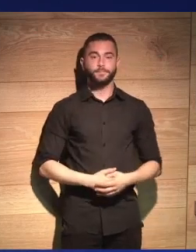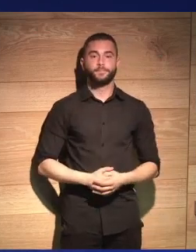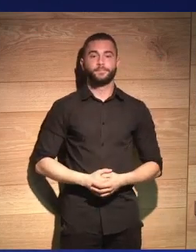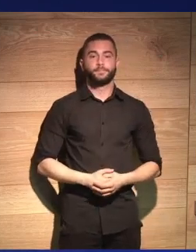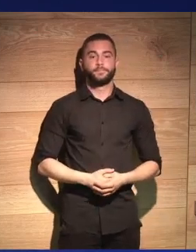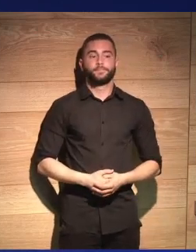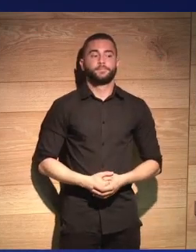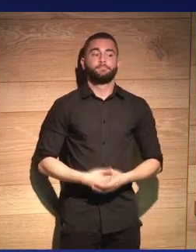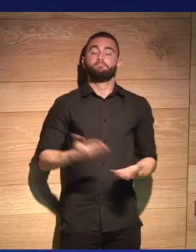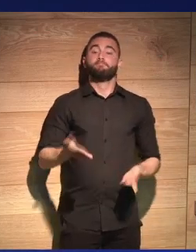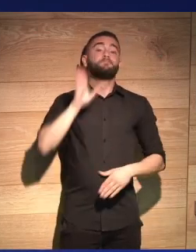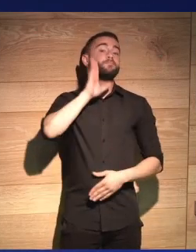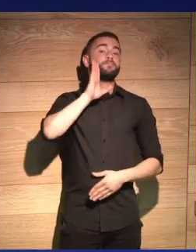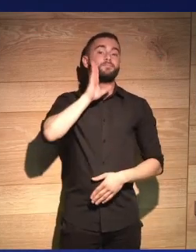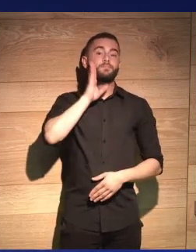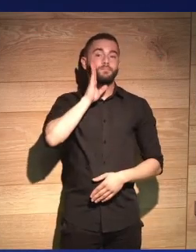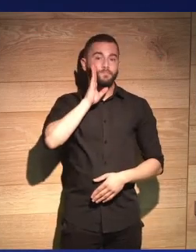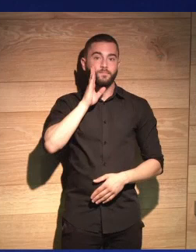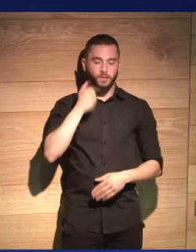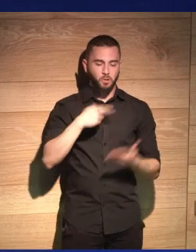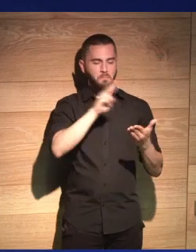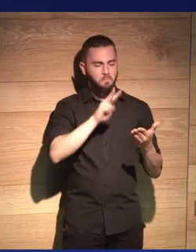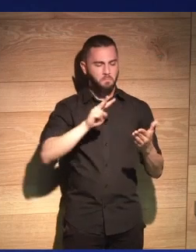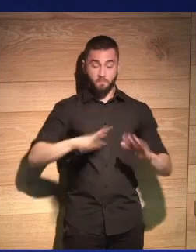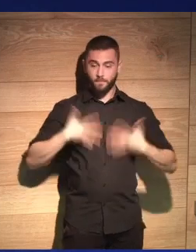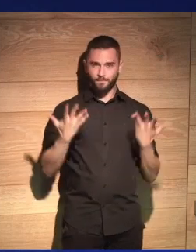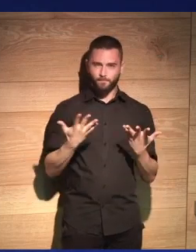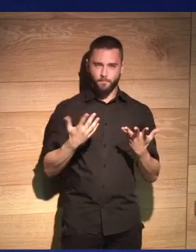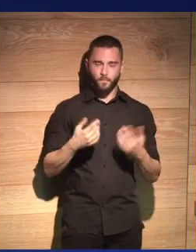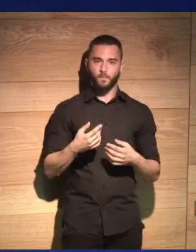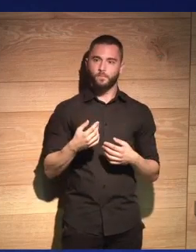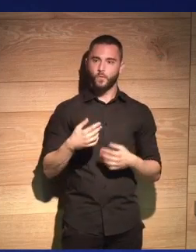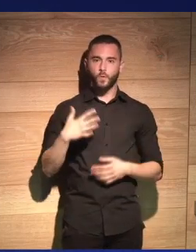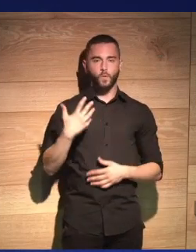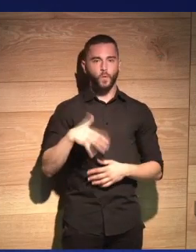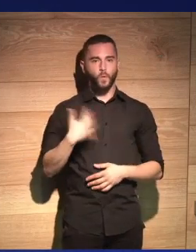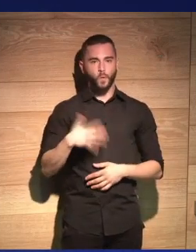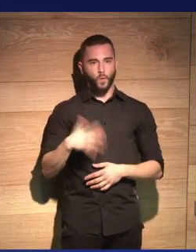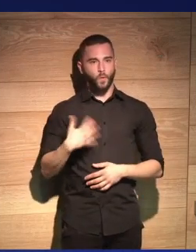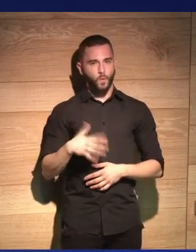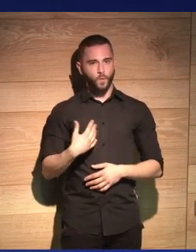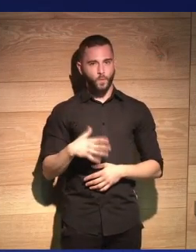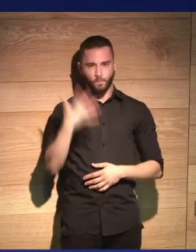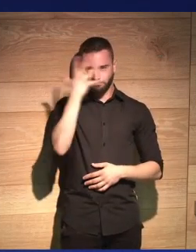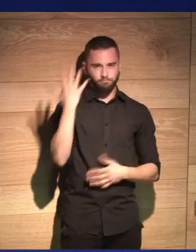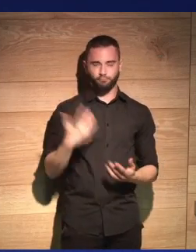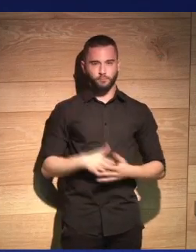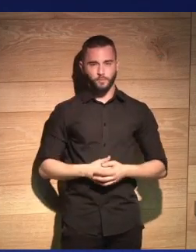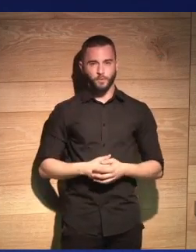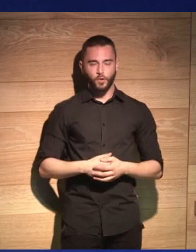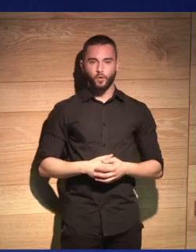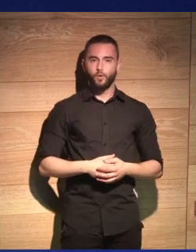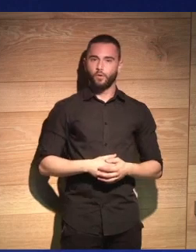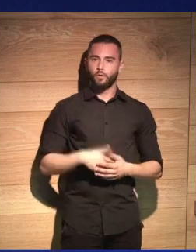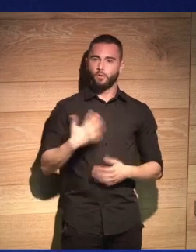En ese sentido, me resultaba, a medida que la iba leyendo, particularmente inquietante cómo describes,